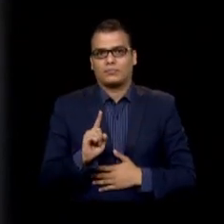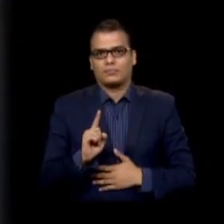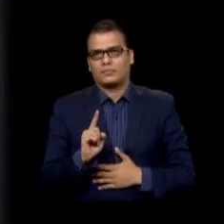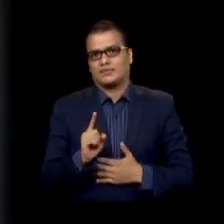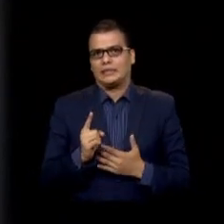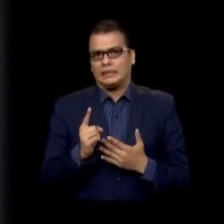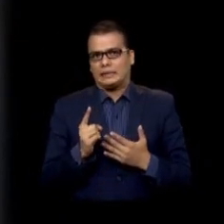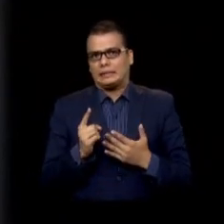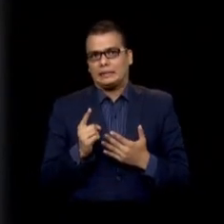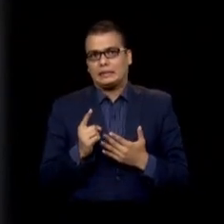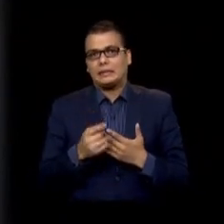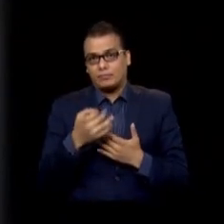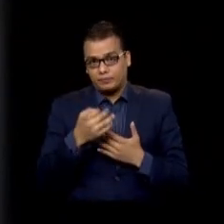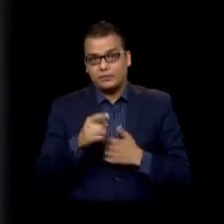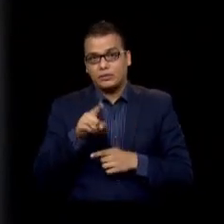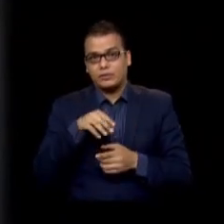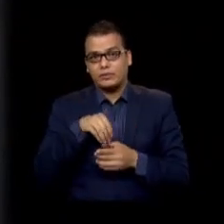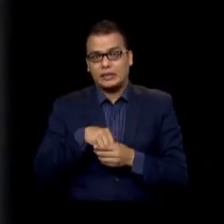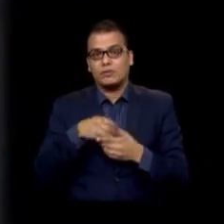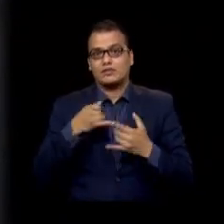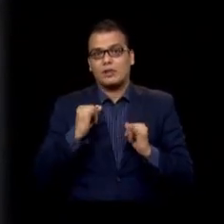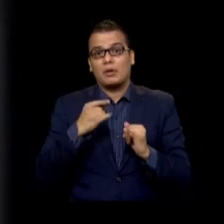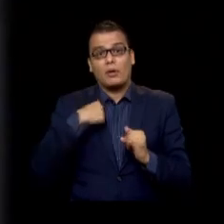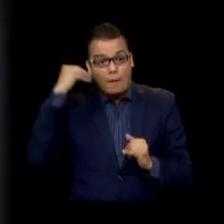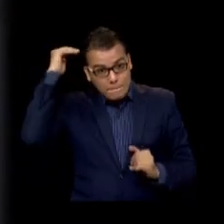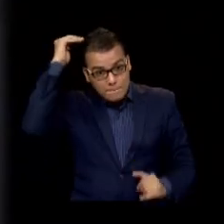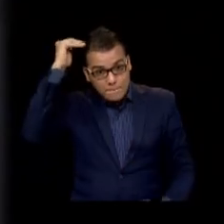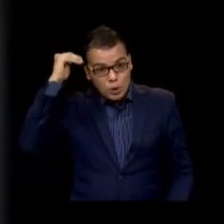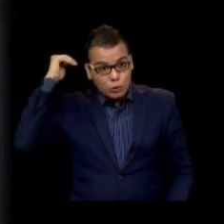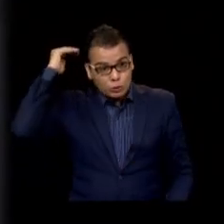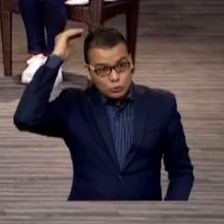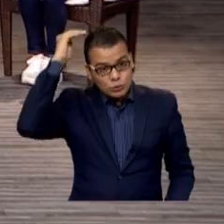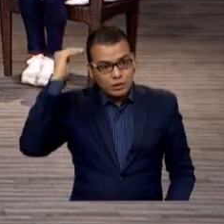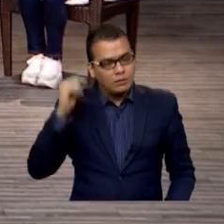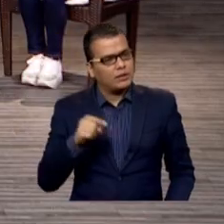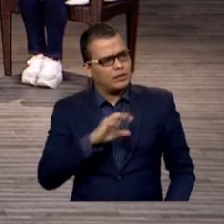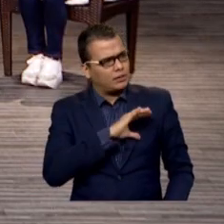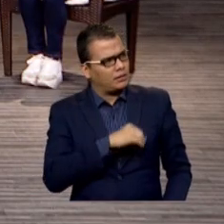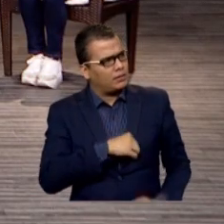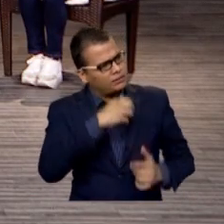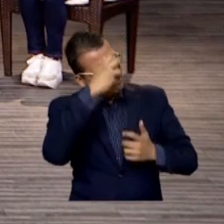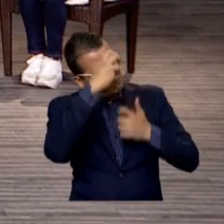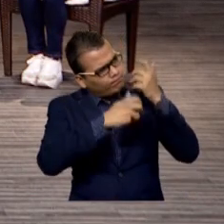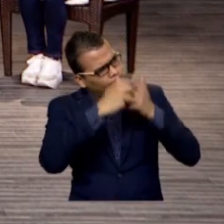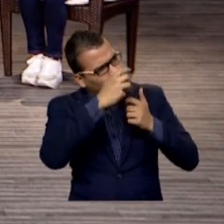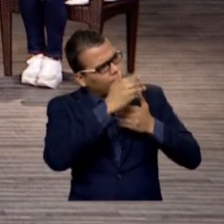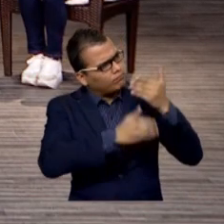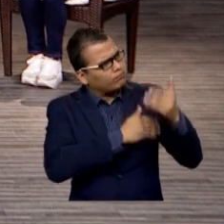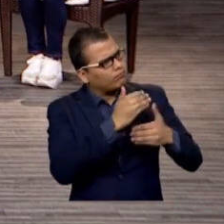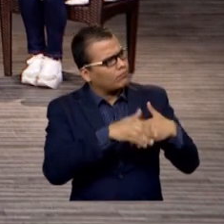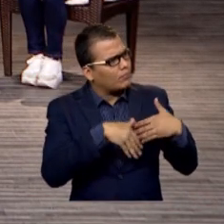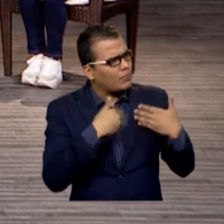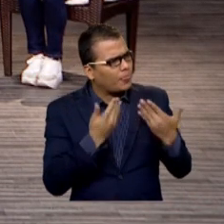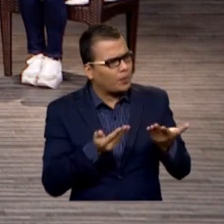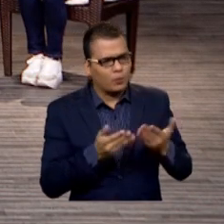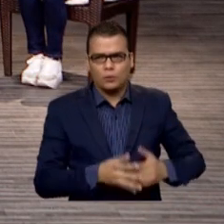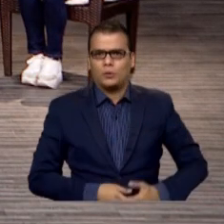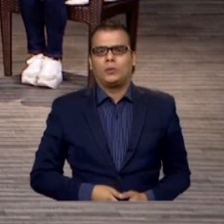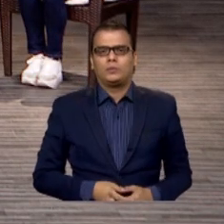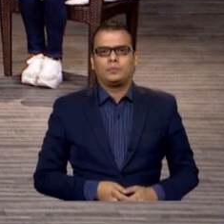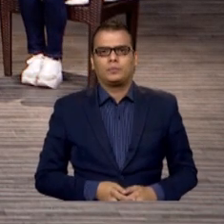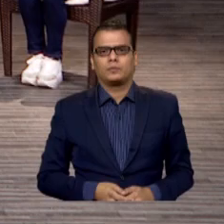aunque aparezca negativa. Sí, señor alcalde, el tema presente en Cali, ¿cómo estamos con las pruebas? Bueno, nosotros por